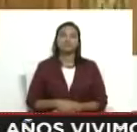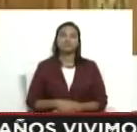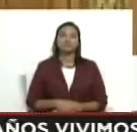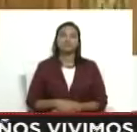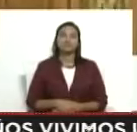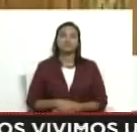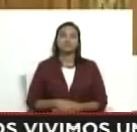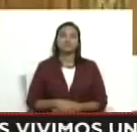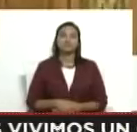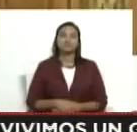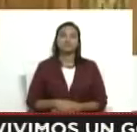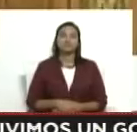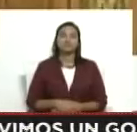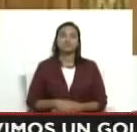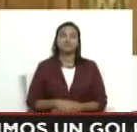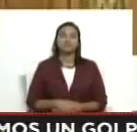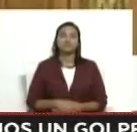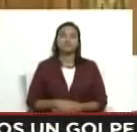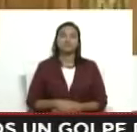Y